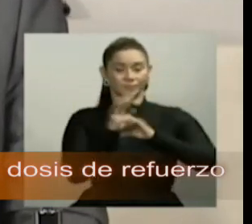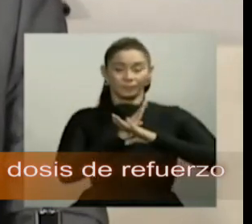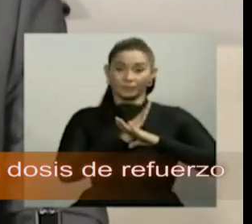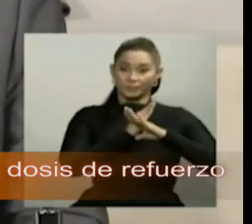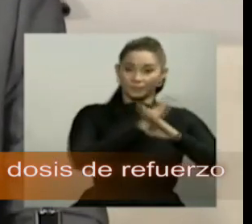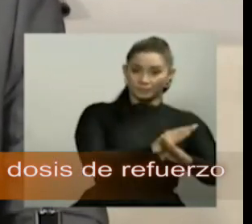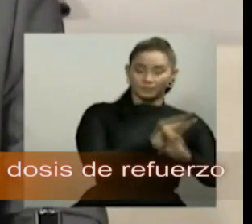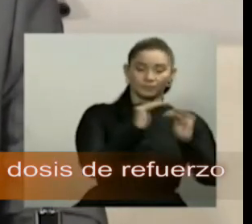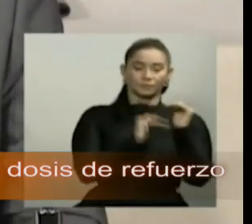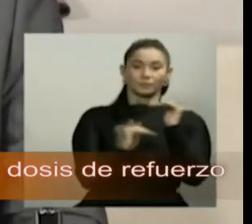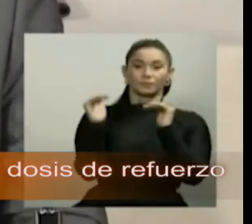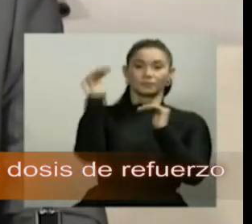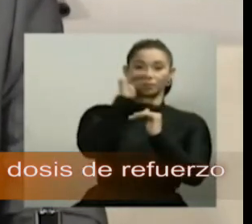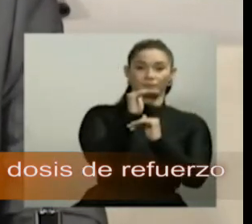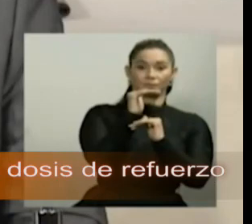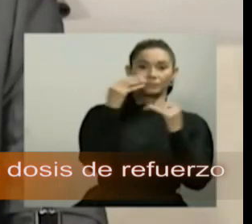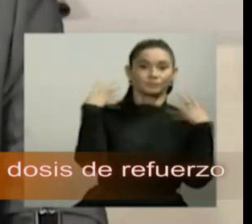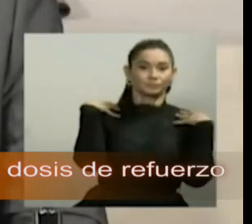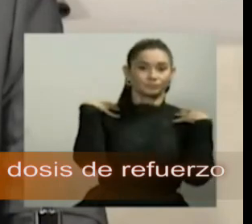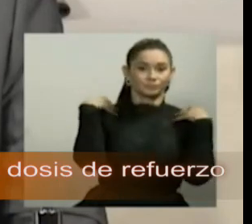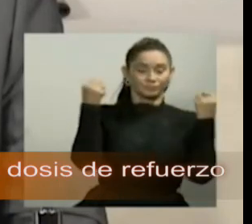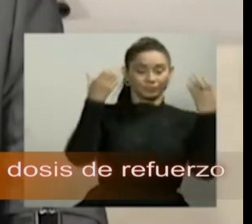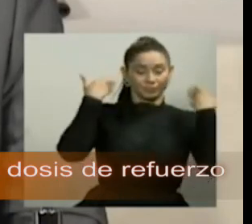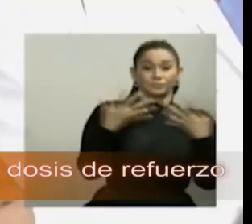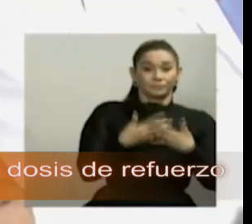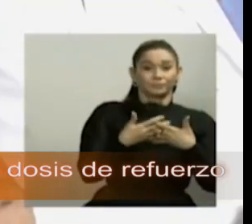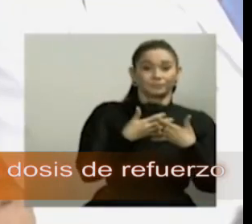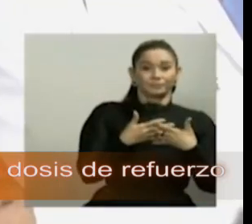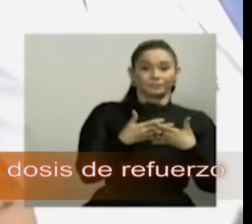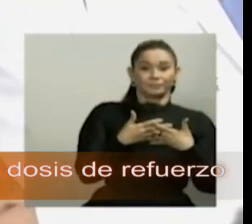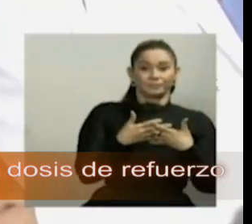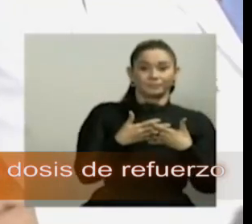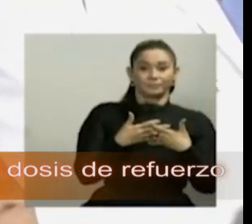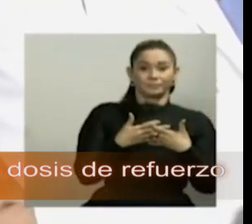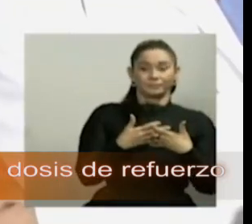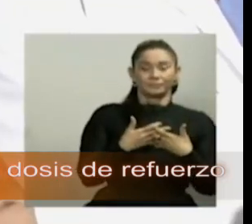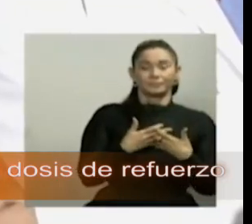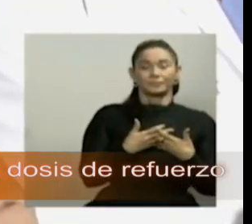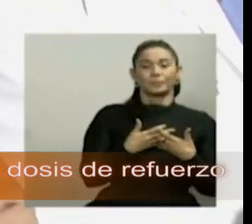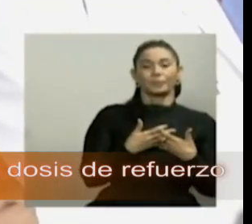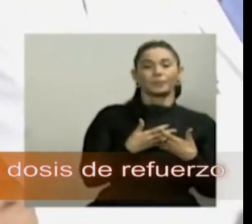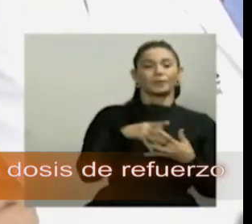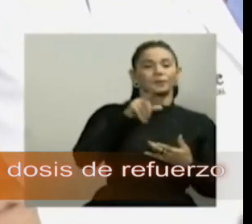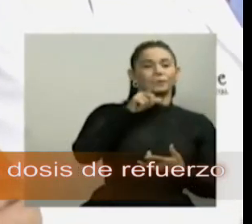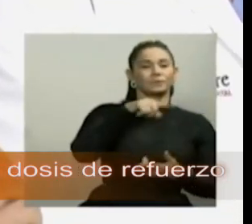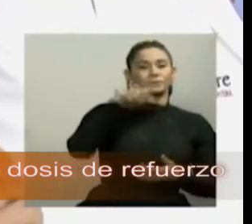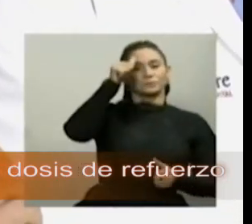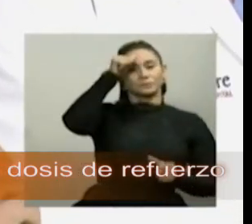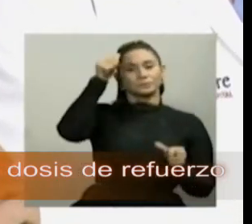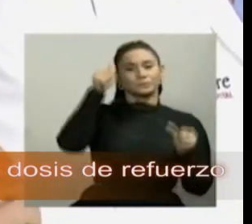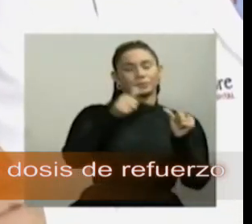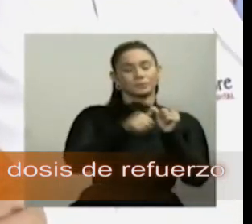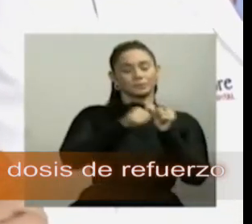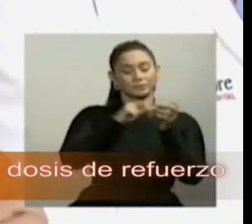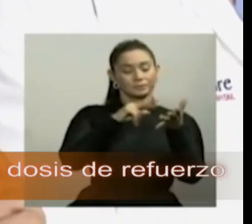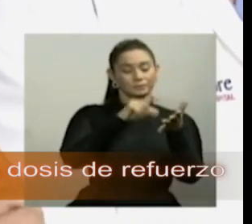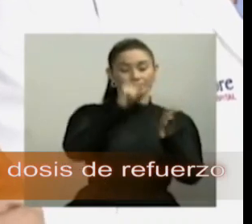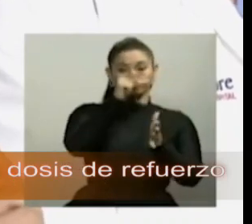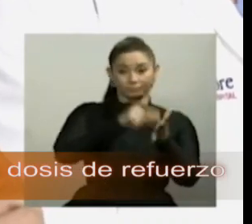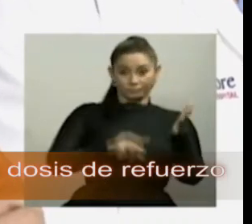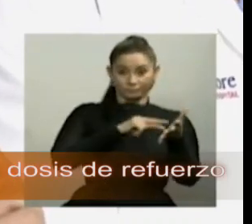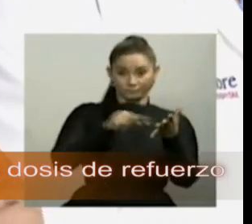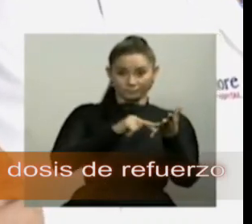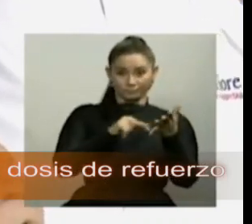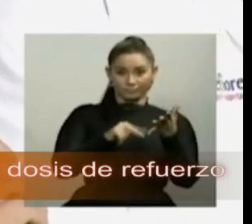variantes, aumentar los anticuerpos de los pacientes. Si recuerdan, una de los párrafos que se